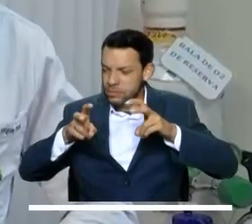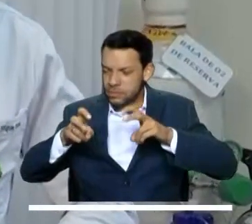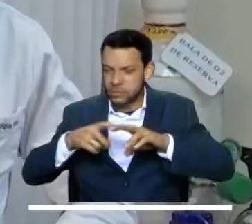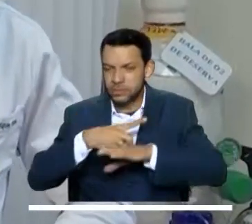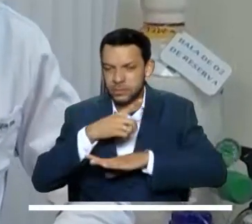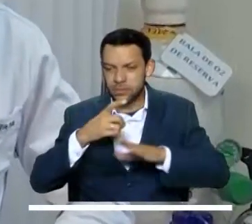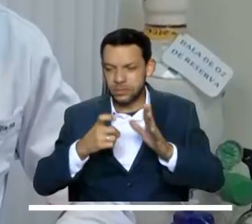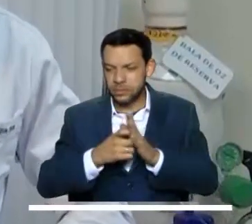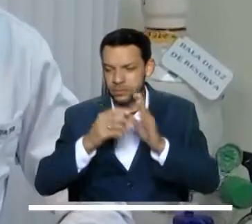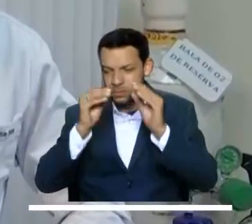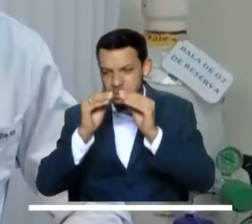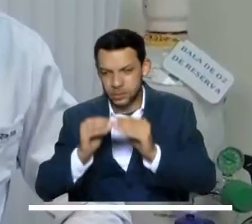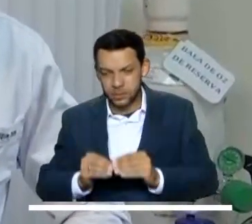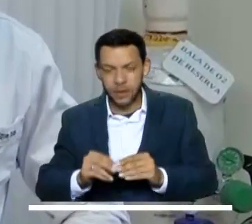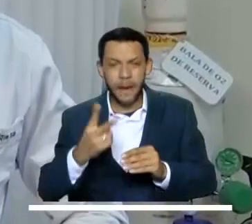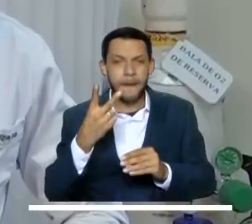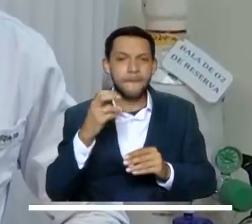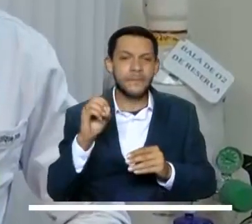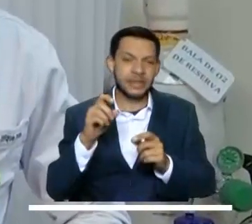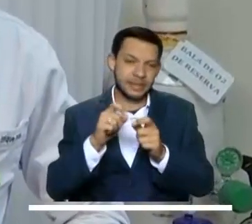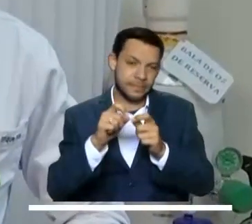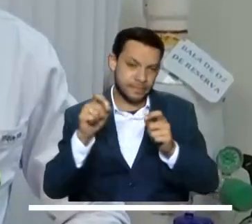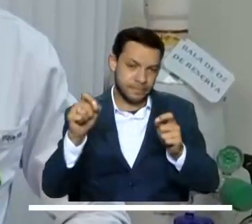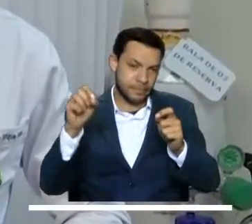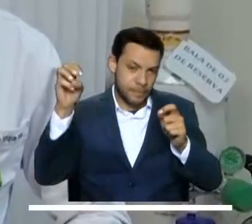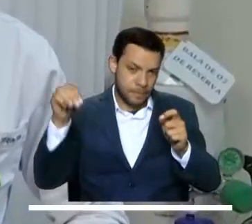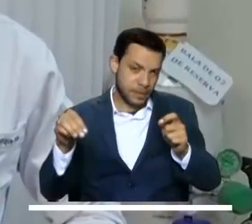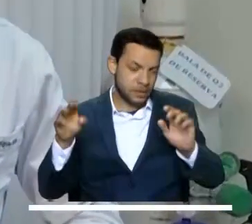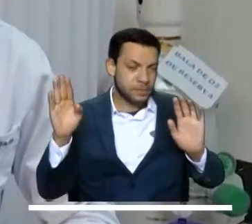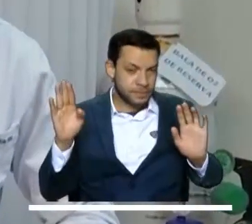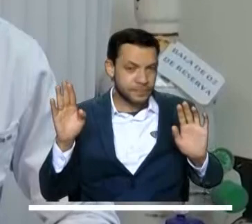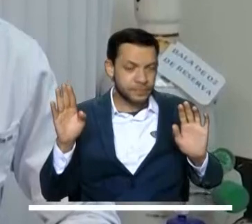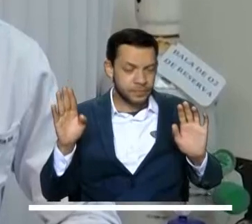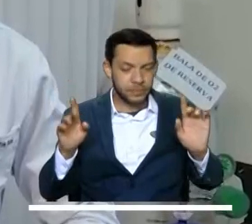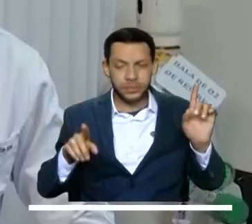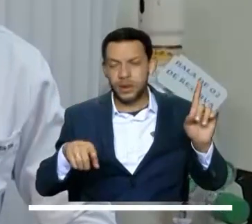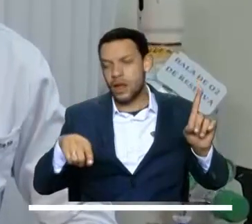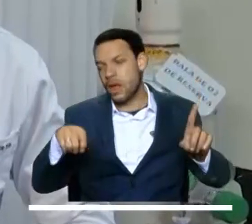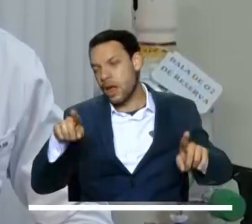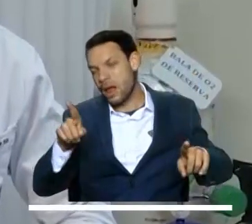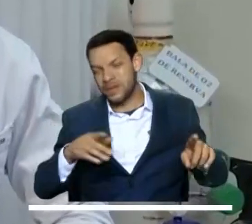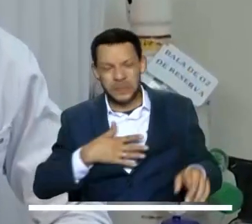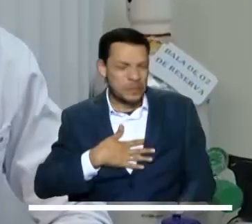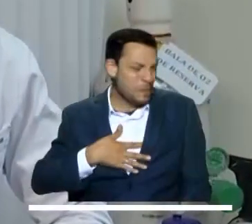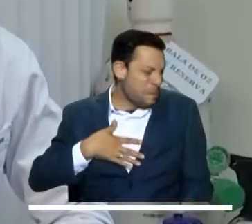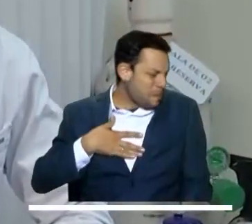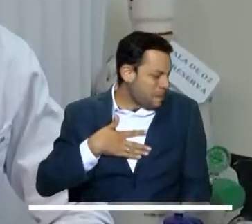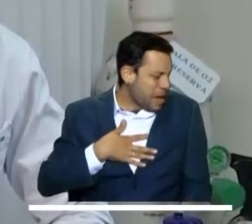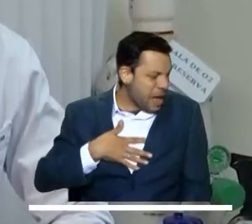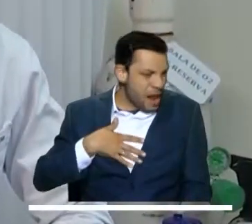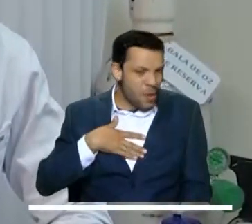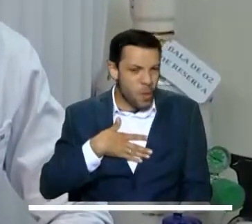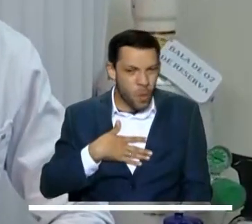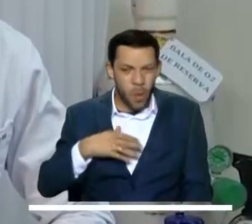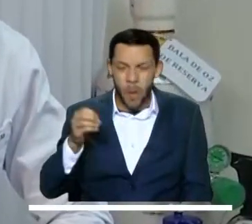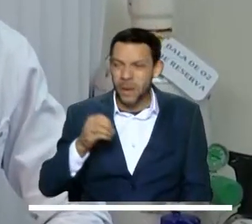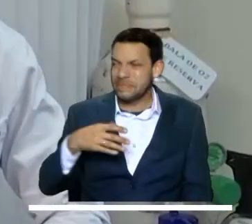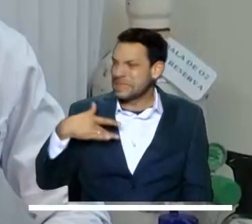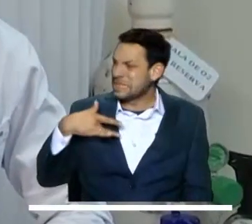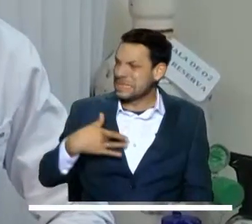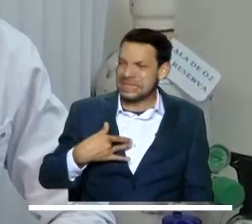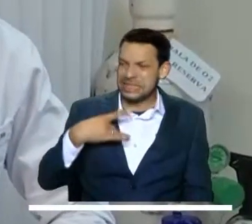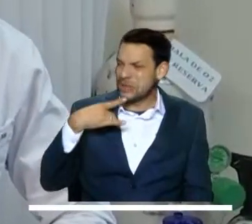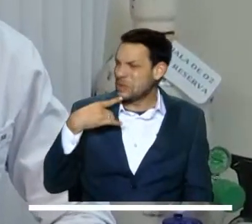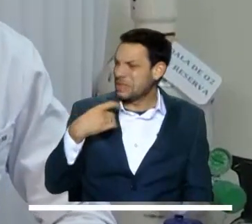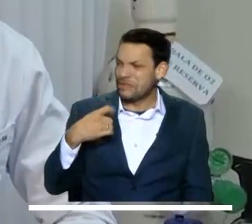nos devolvemos lentamente buscando más lesiones nuevamente. Muchas veces el procedimiento puede ser un poco molesto o generar mucho desconfort en el paciente porque